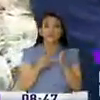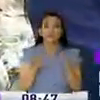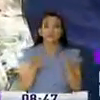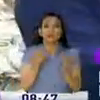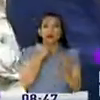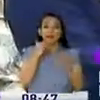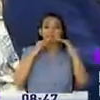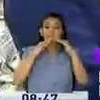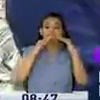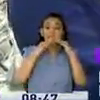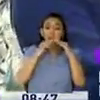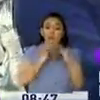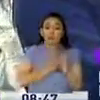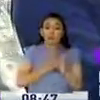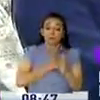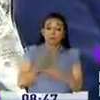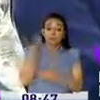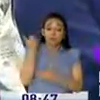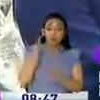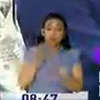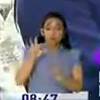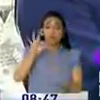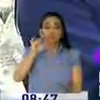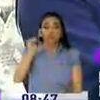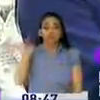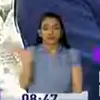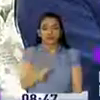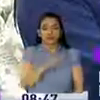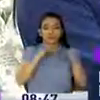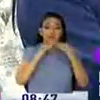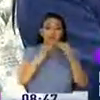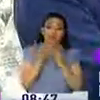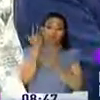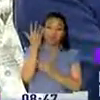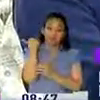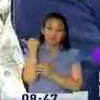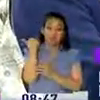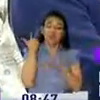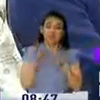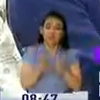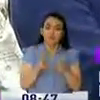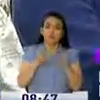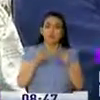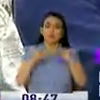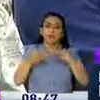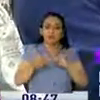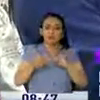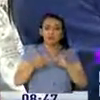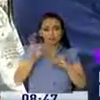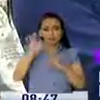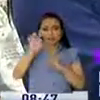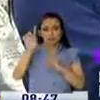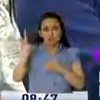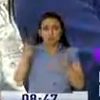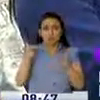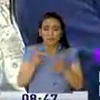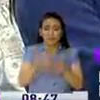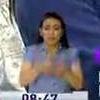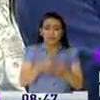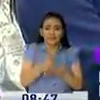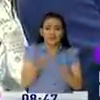de viviendas que no son patrimoniales, 911, en el caso de viviendas patrimoniales, inclusive hay un incentivo por parte del IMP, que es que le cubre